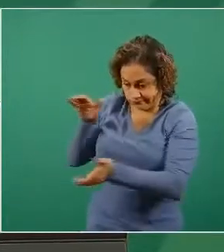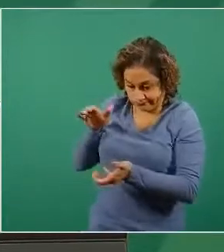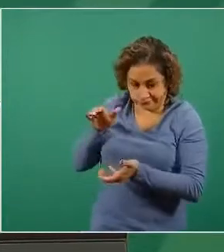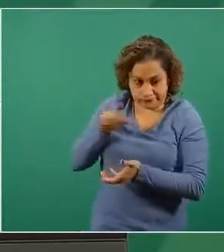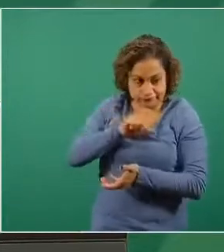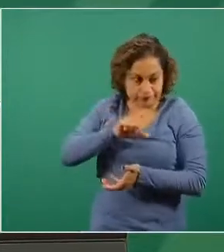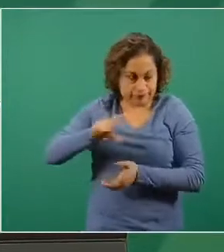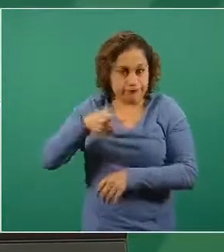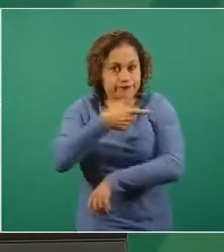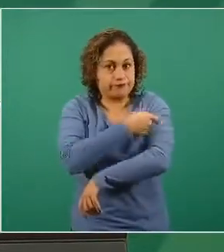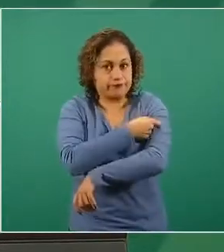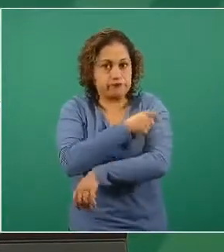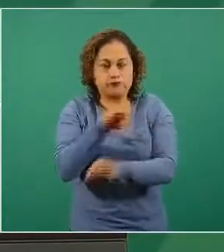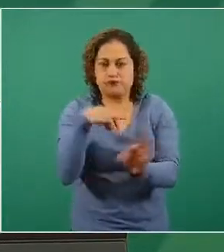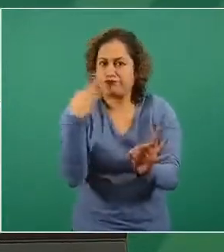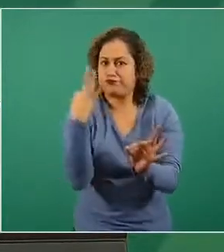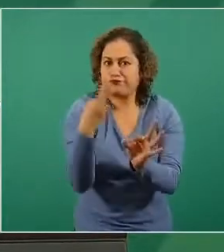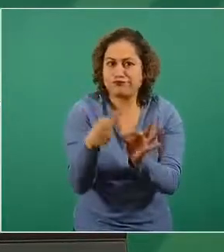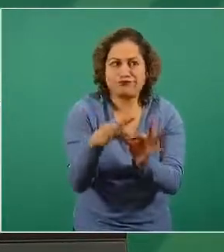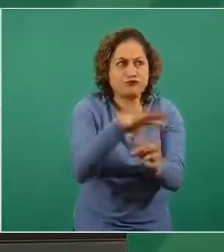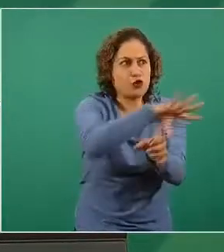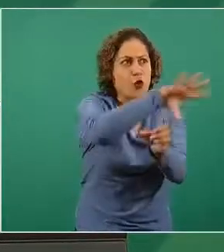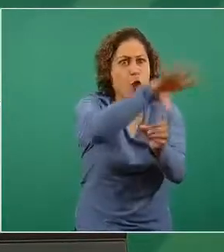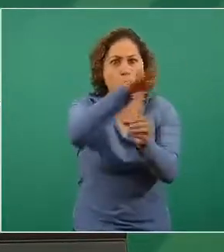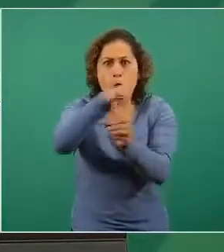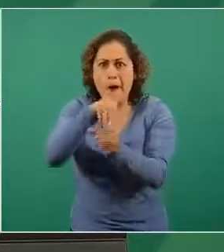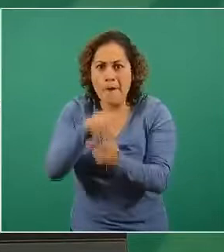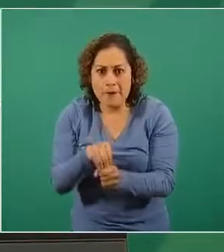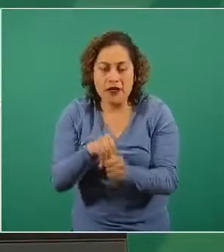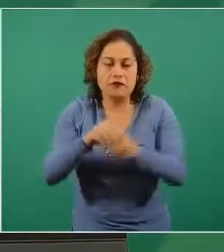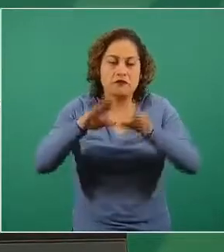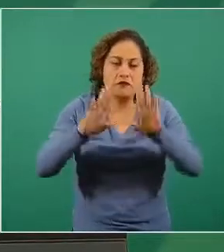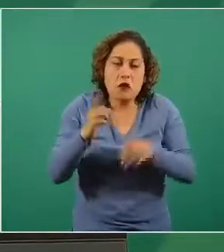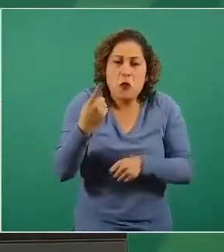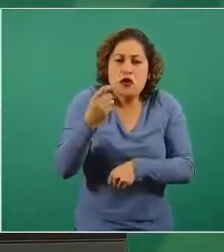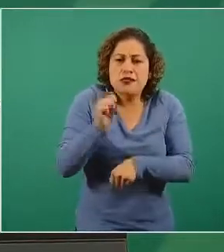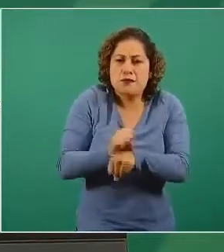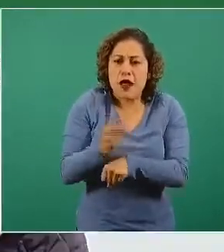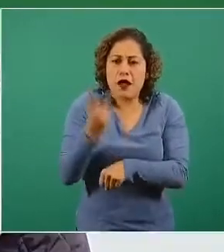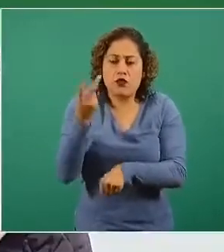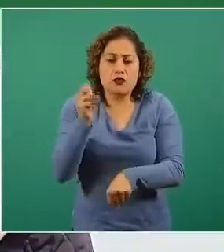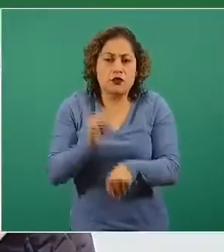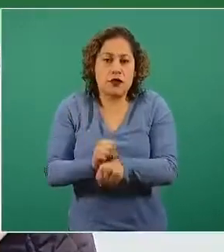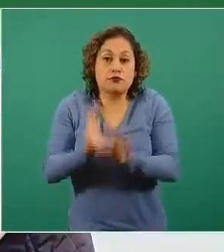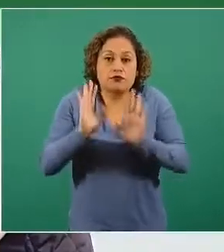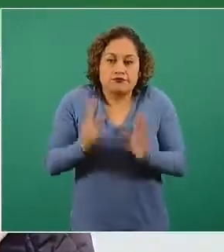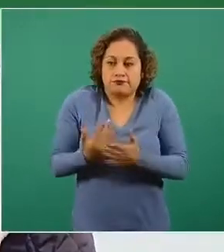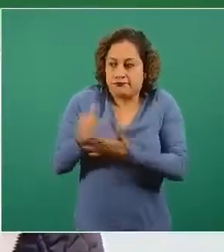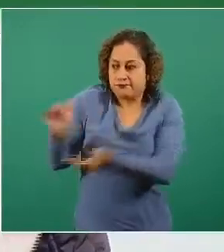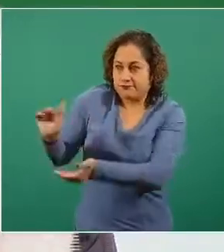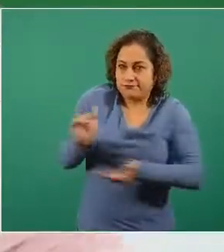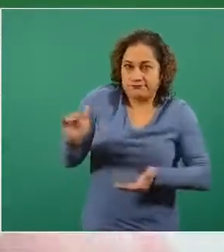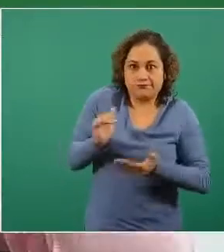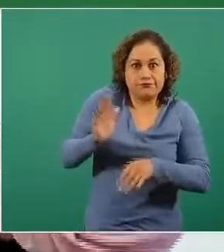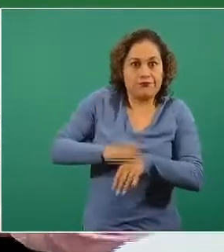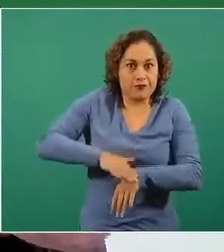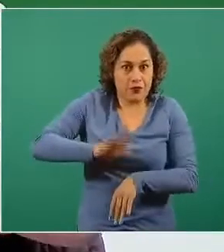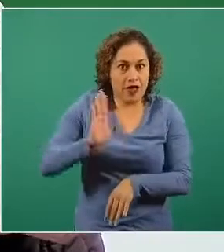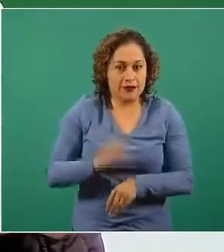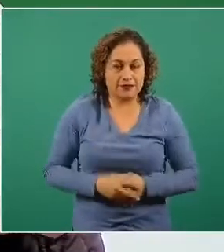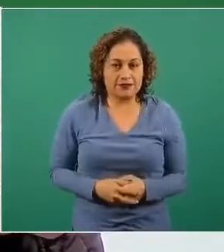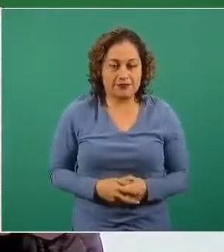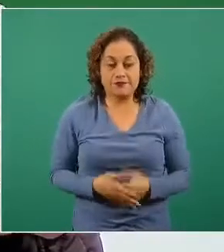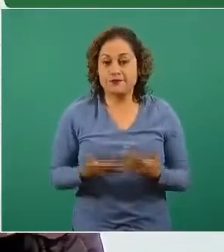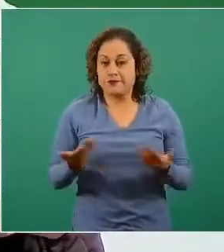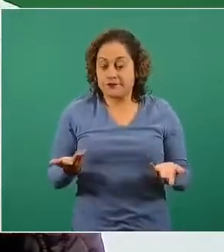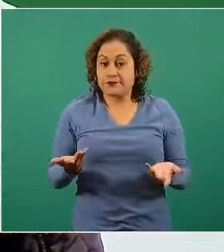vacunadas a todas, o en 2 semanas, dependiendo de cómo vayan llegando las vacunas. Y a partir de ese momento en el que les